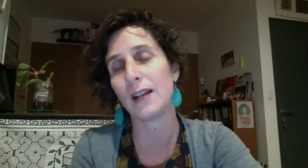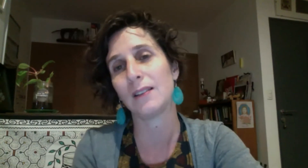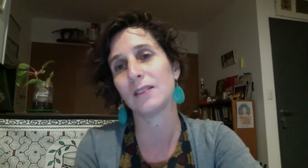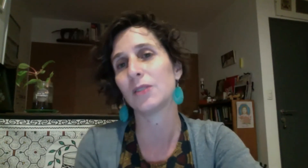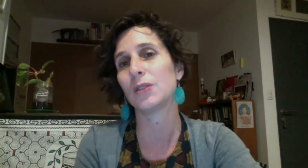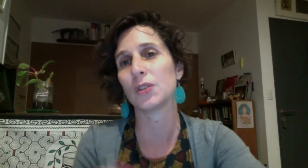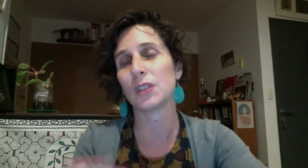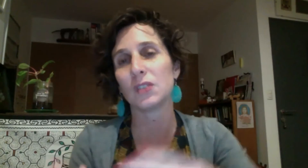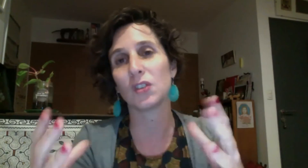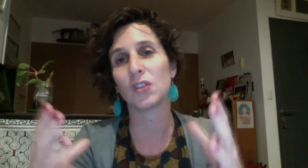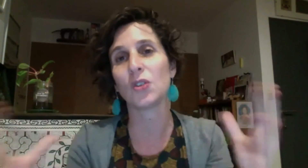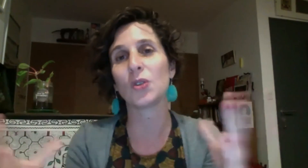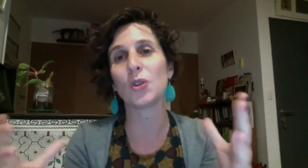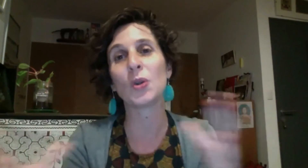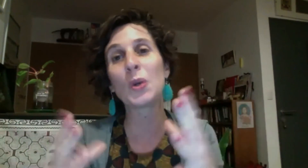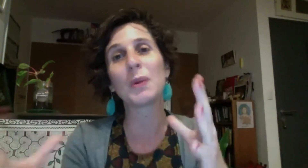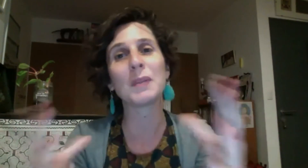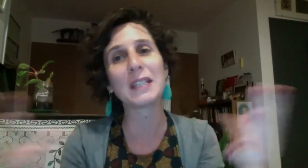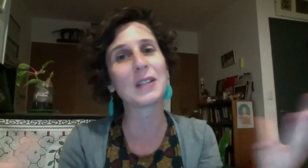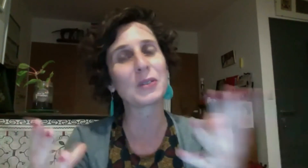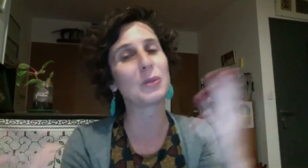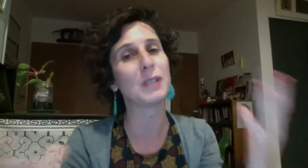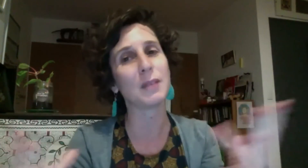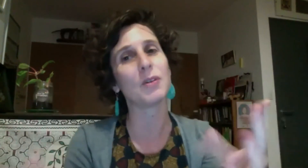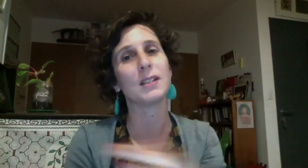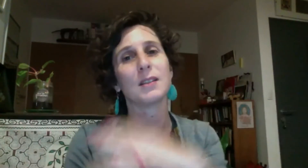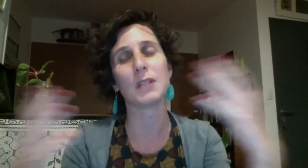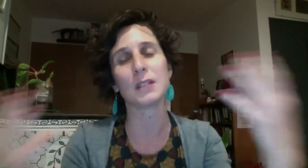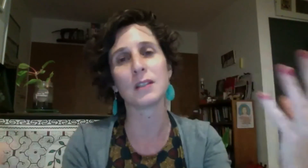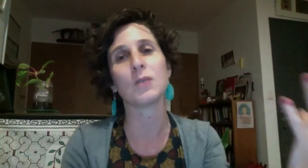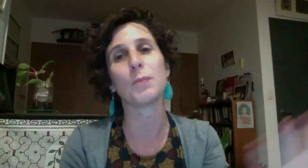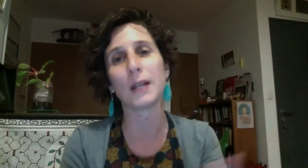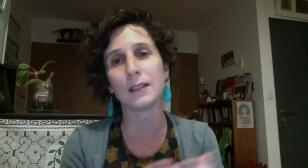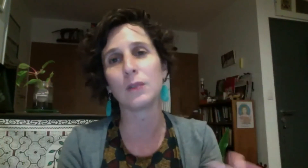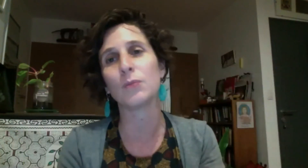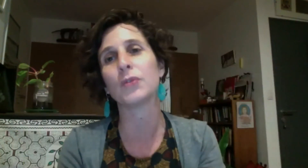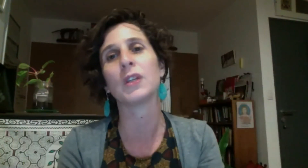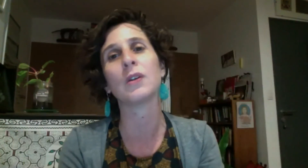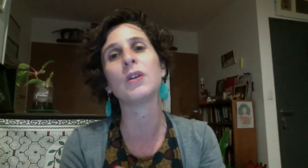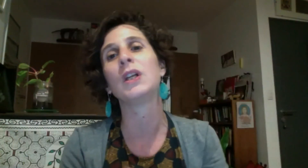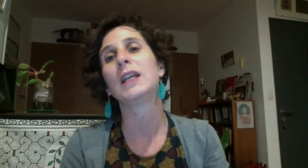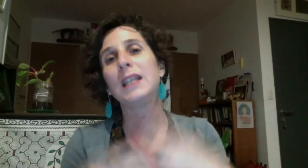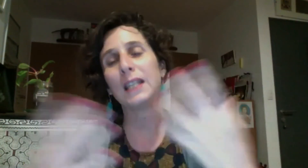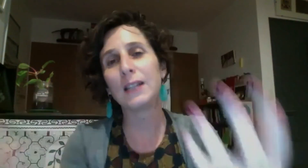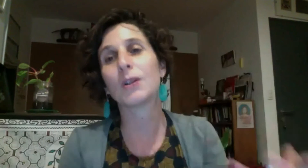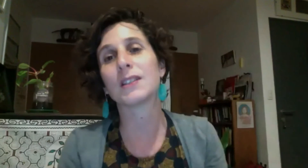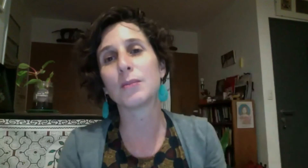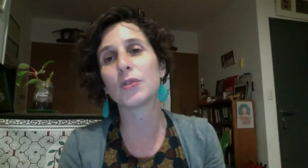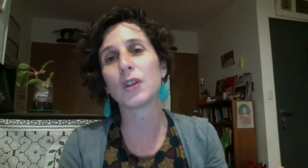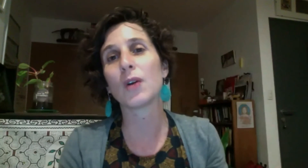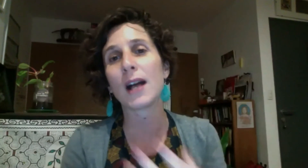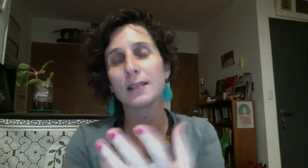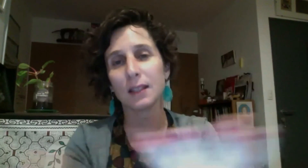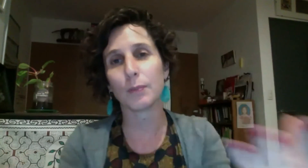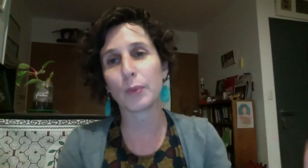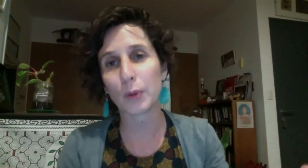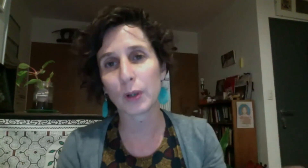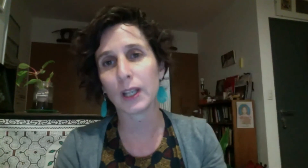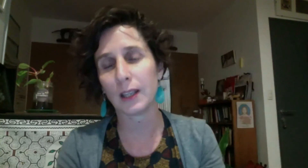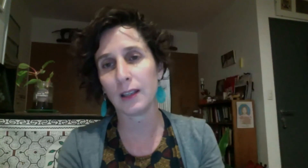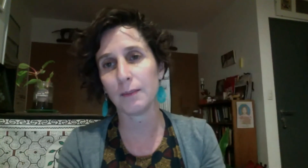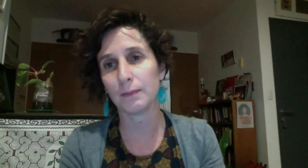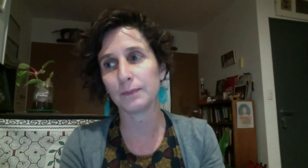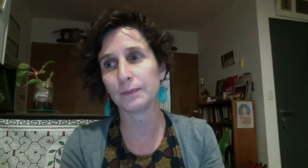cultural, ¿no? Entonces, no permite que nos olvidemos que estas piezas son parte de un museo y lo que este museo hace